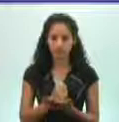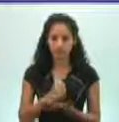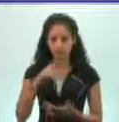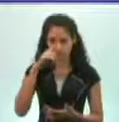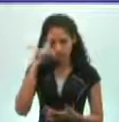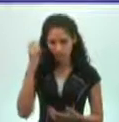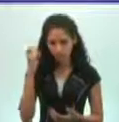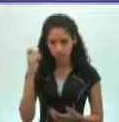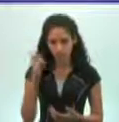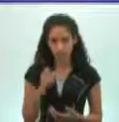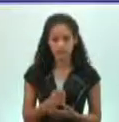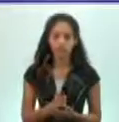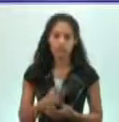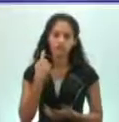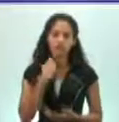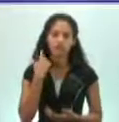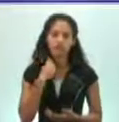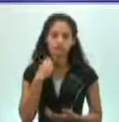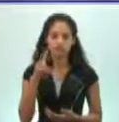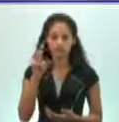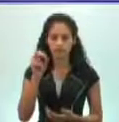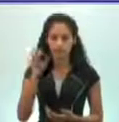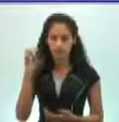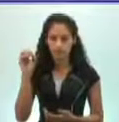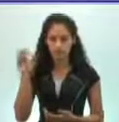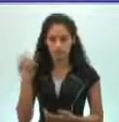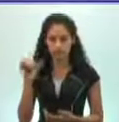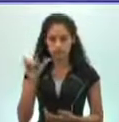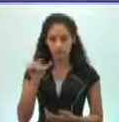2000 y 2018?